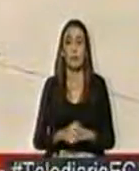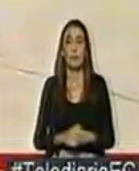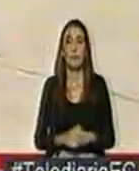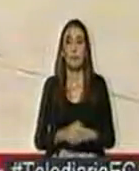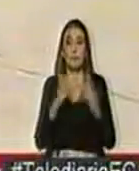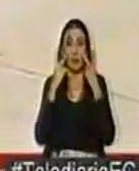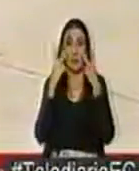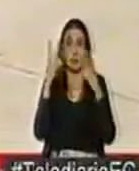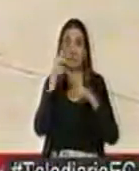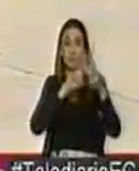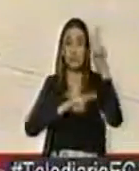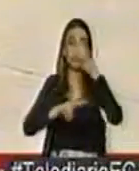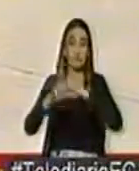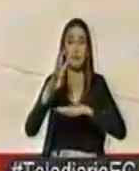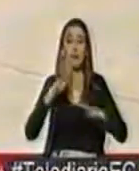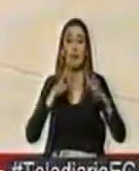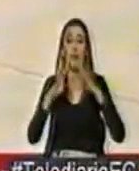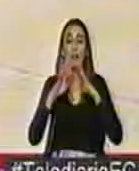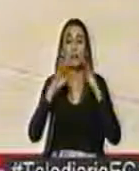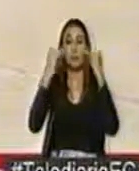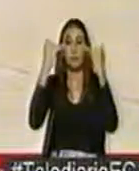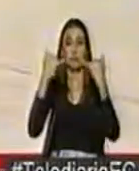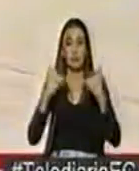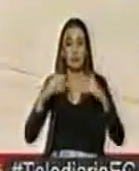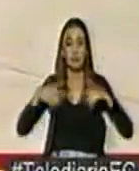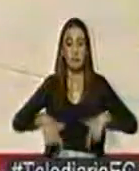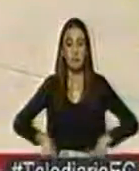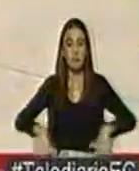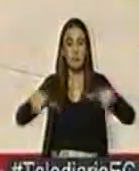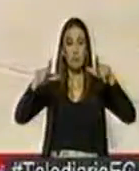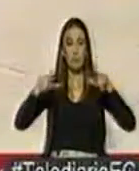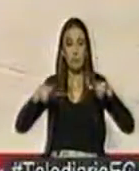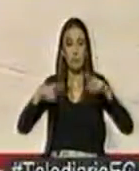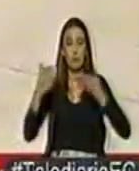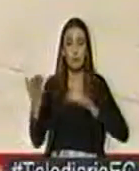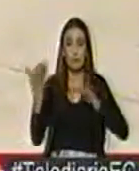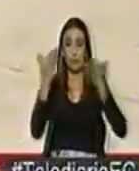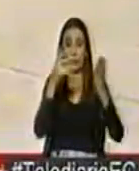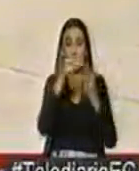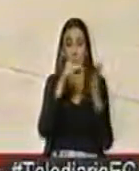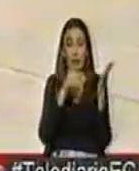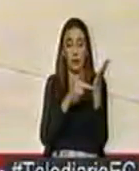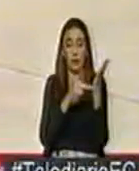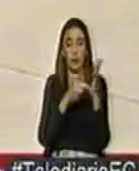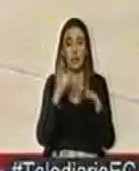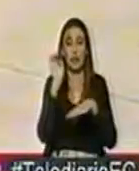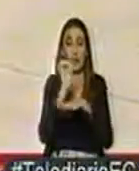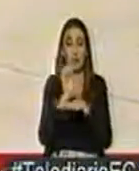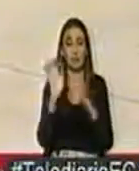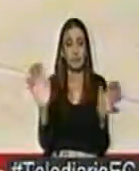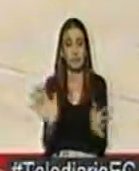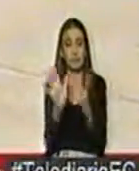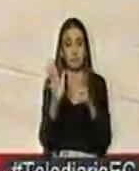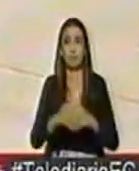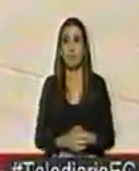inmediato revisemos unas declaraciones también que ofreció el presidente de la República, Lenín Moreno, durante la realización de este evento.